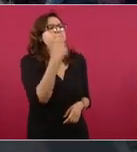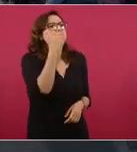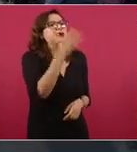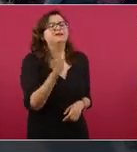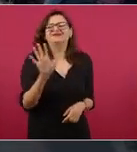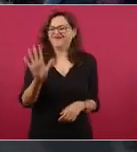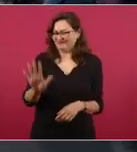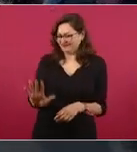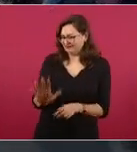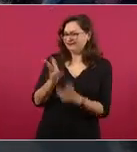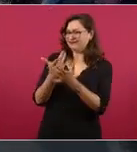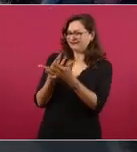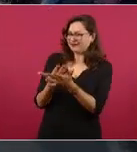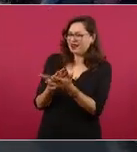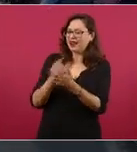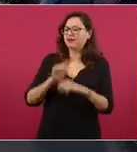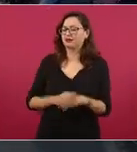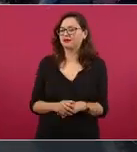temas.